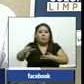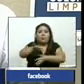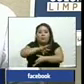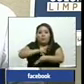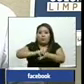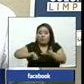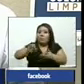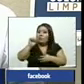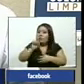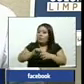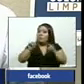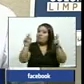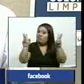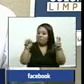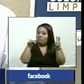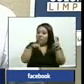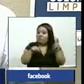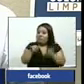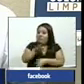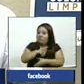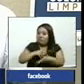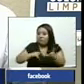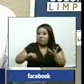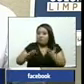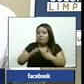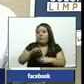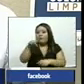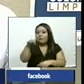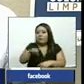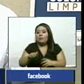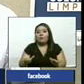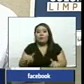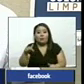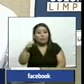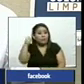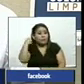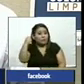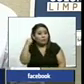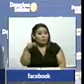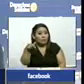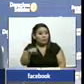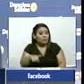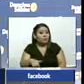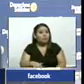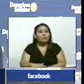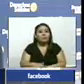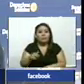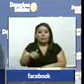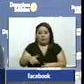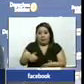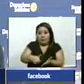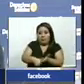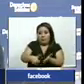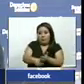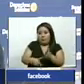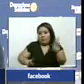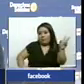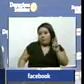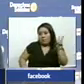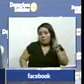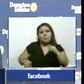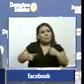uno de los temas que está en boga, es uno de los temas más importantes que tenemos. La comuna capitalina